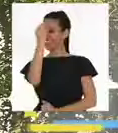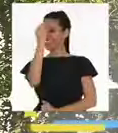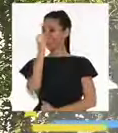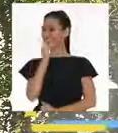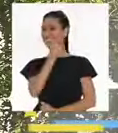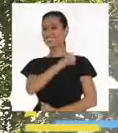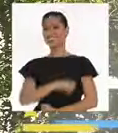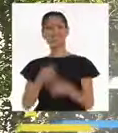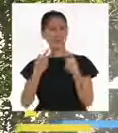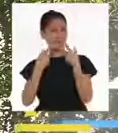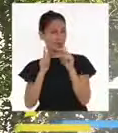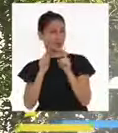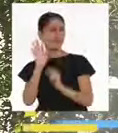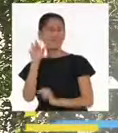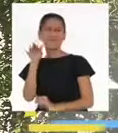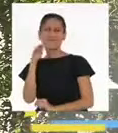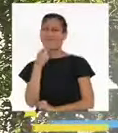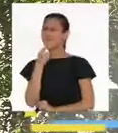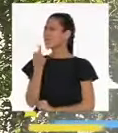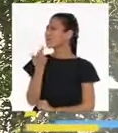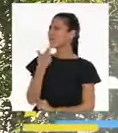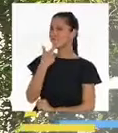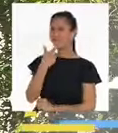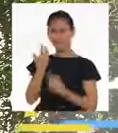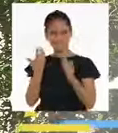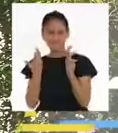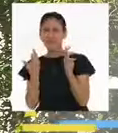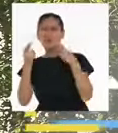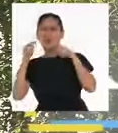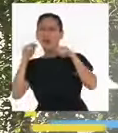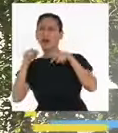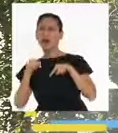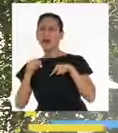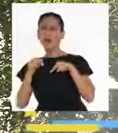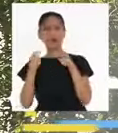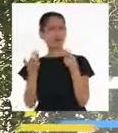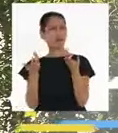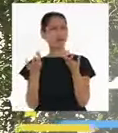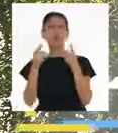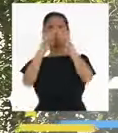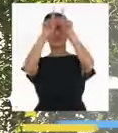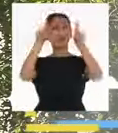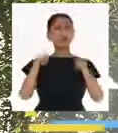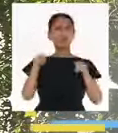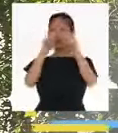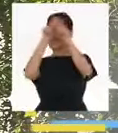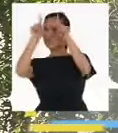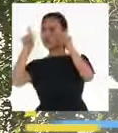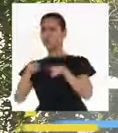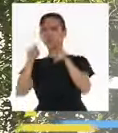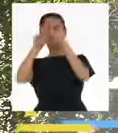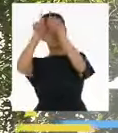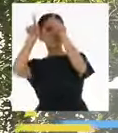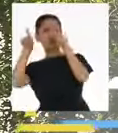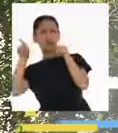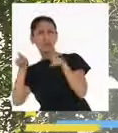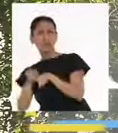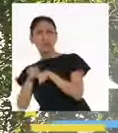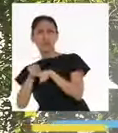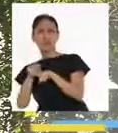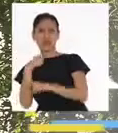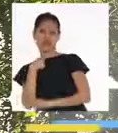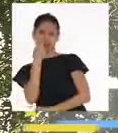Pero, Teche, ahora que hemos hecho el cuadro, no veo bien las diferencias entre